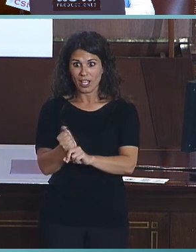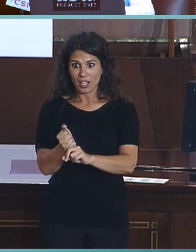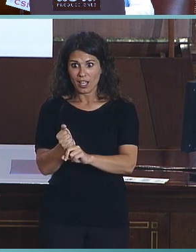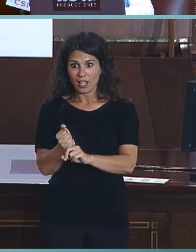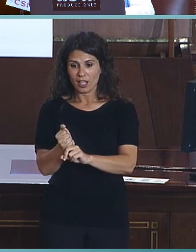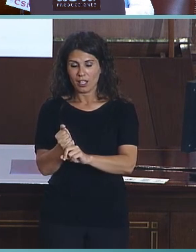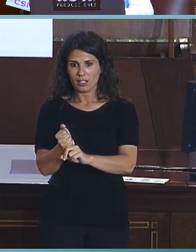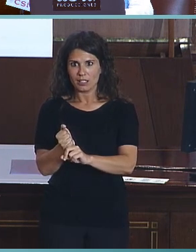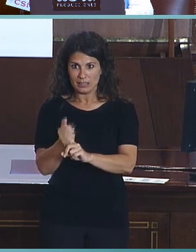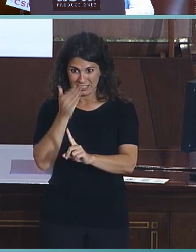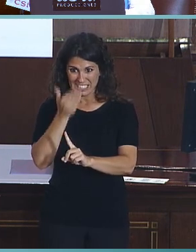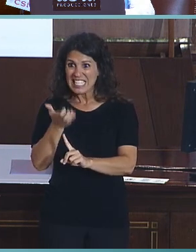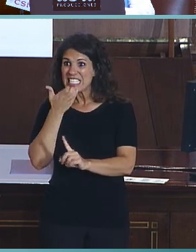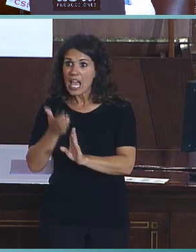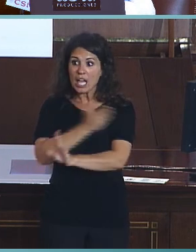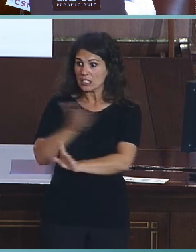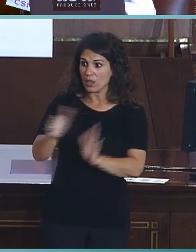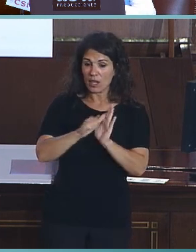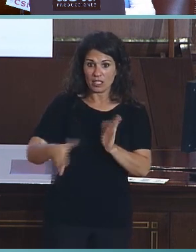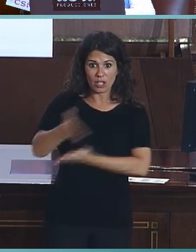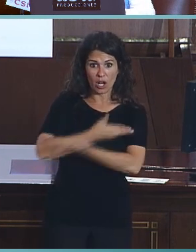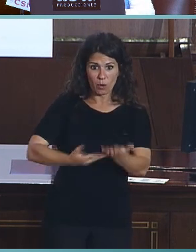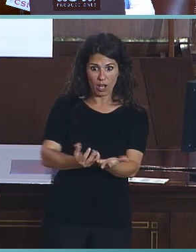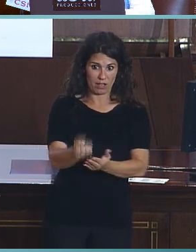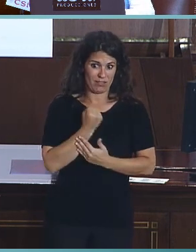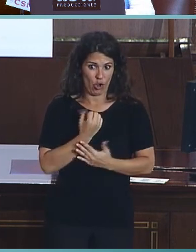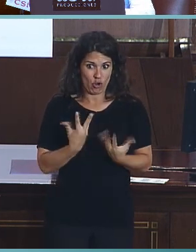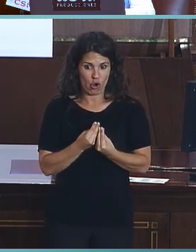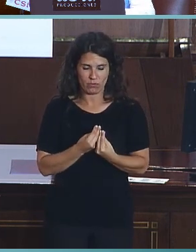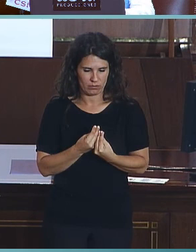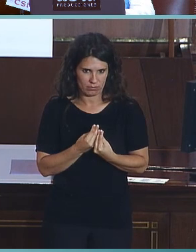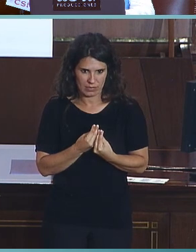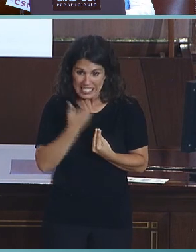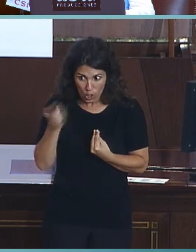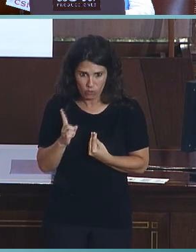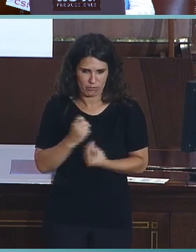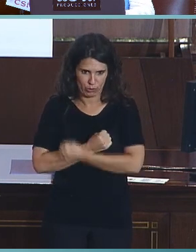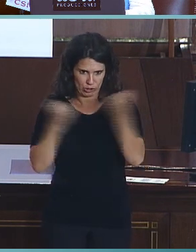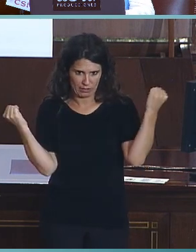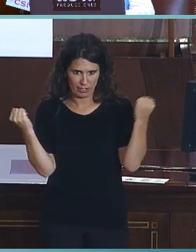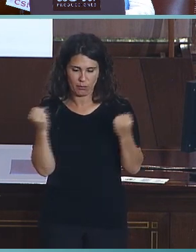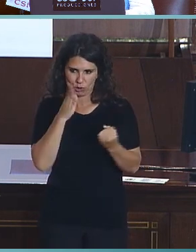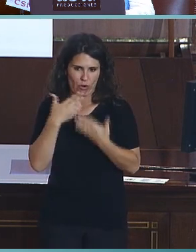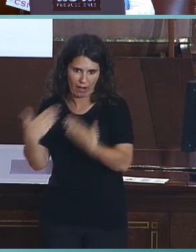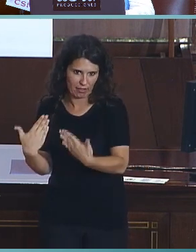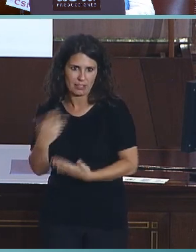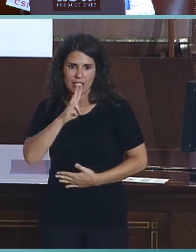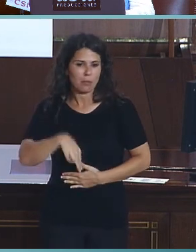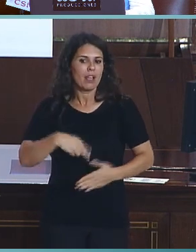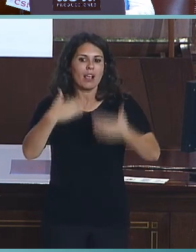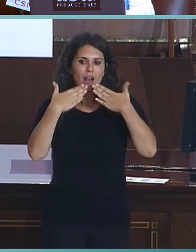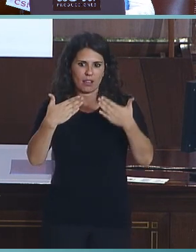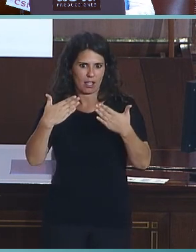el CNELSE, y entonces es de justicia agradecerlo públicamente, como también quiero agradecer la